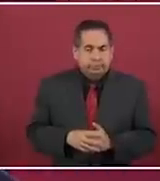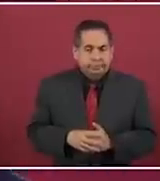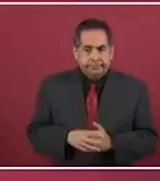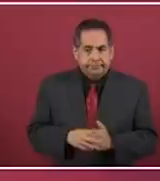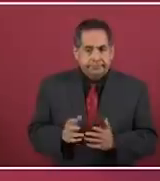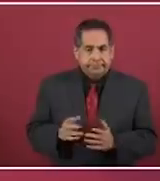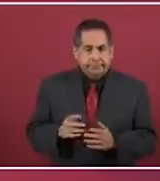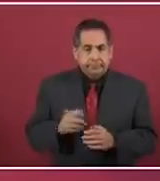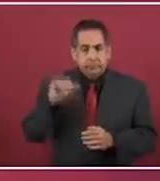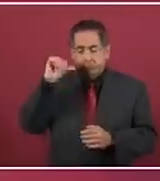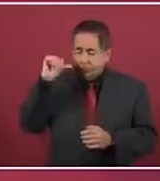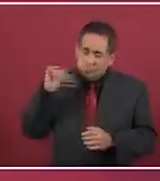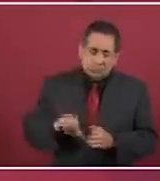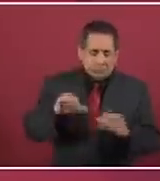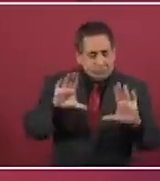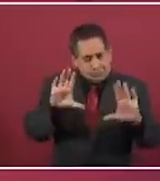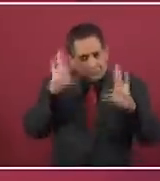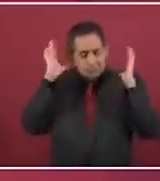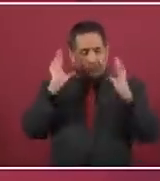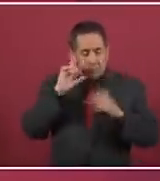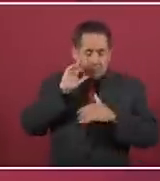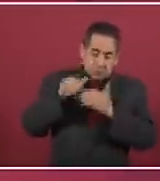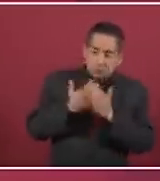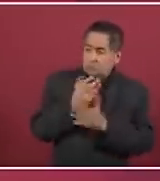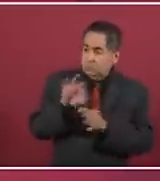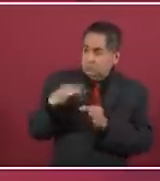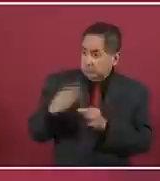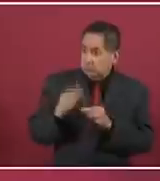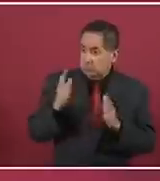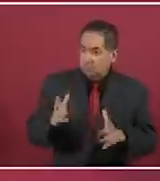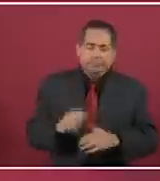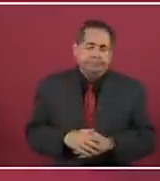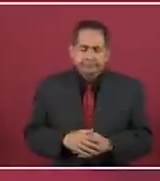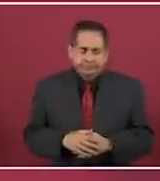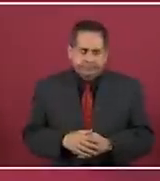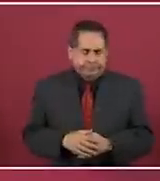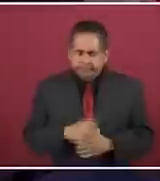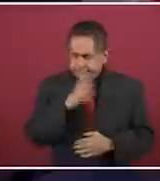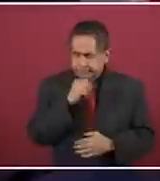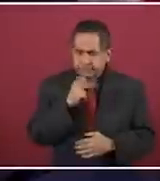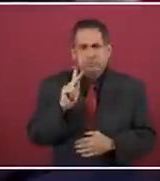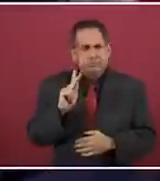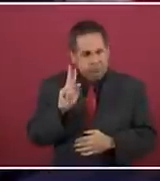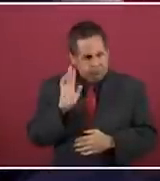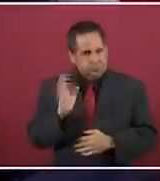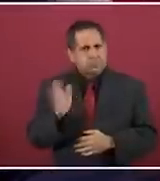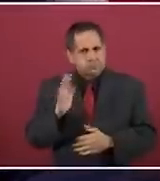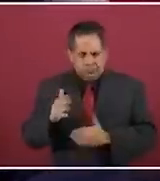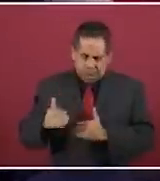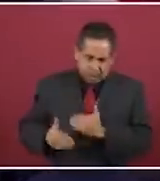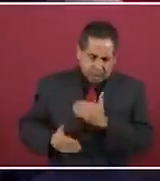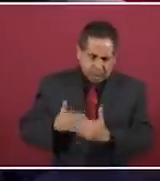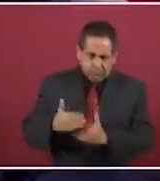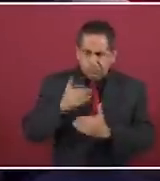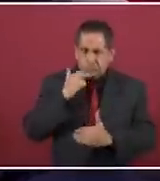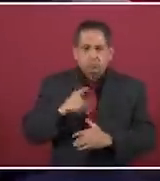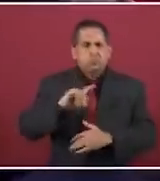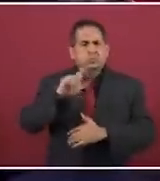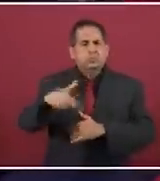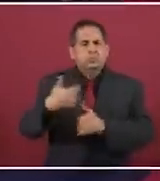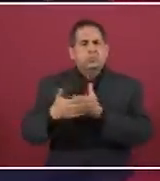de la noche a la mañana, pero hemos avanzado muchísimo, mucho, mucho. Yo voy a volver a